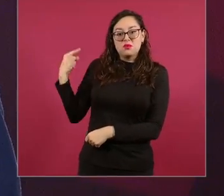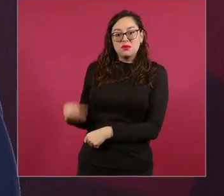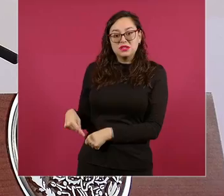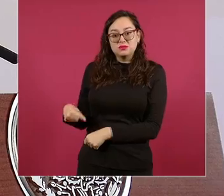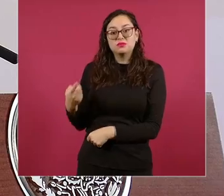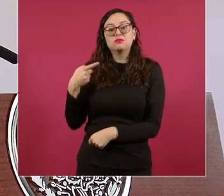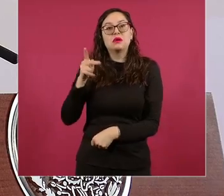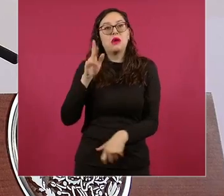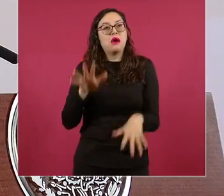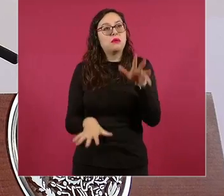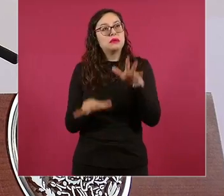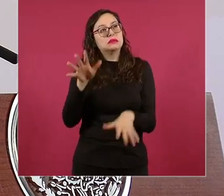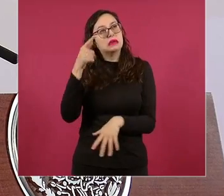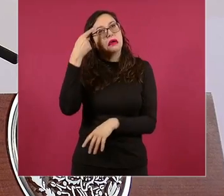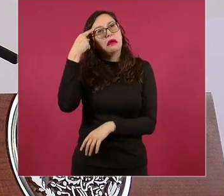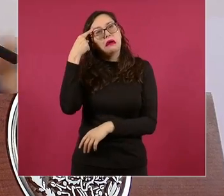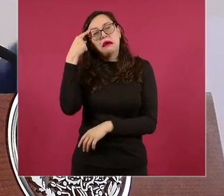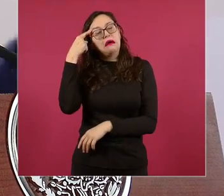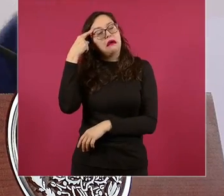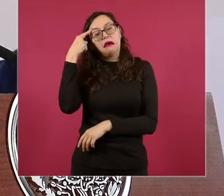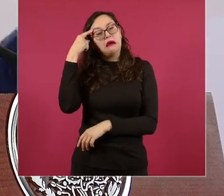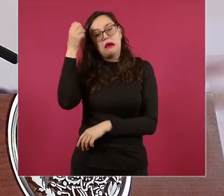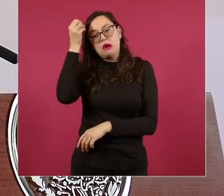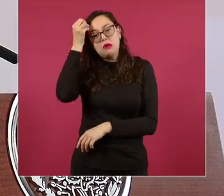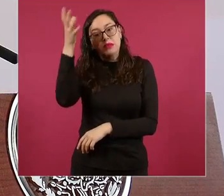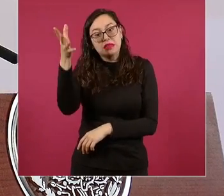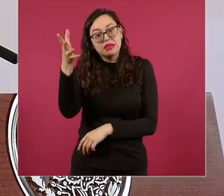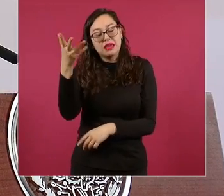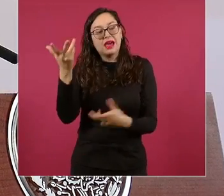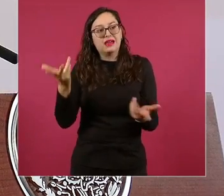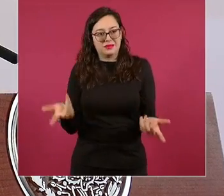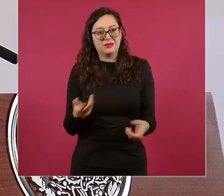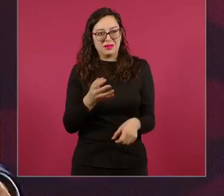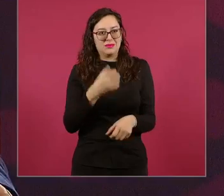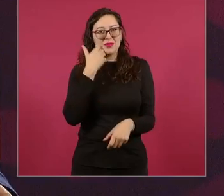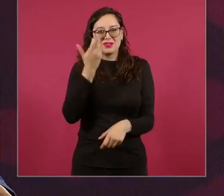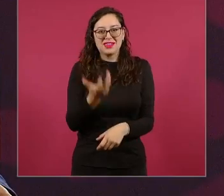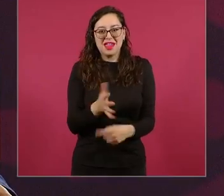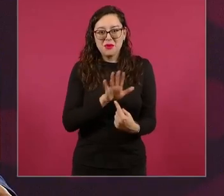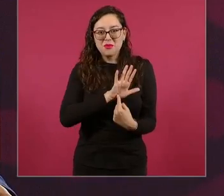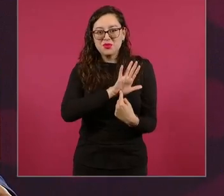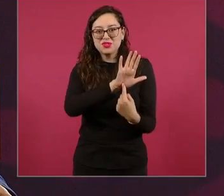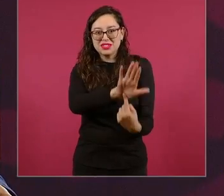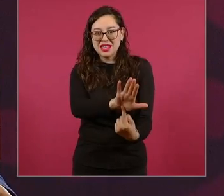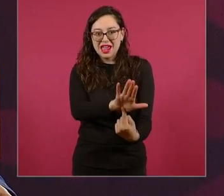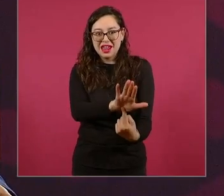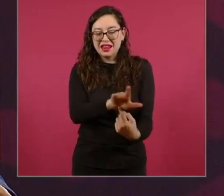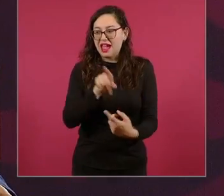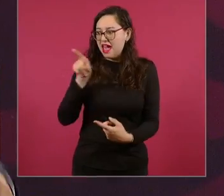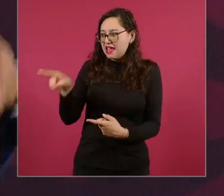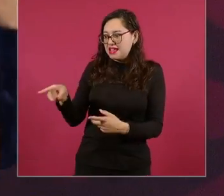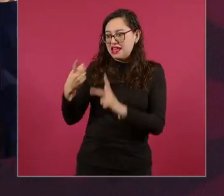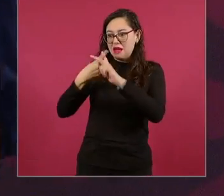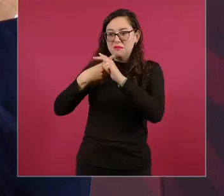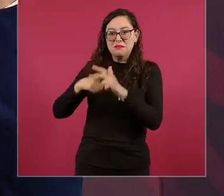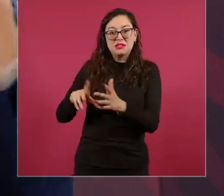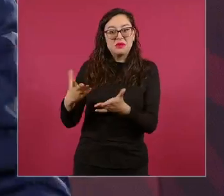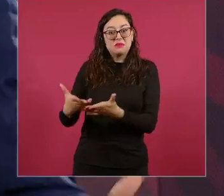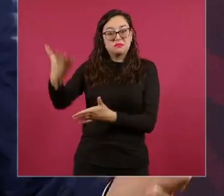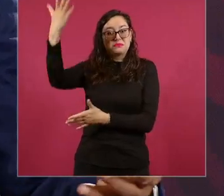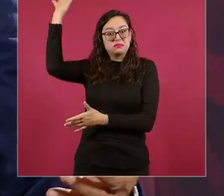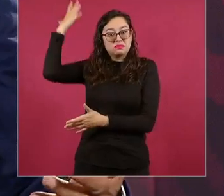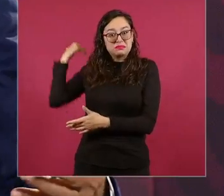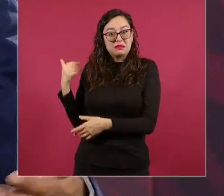qué queremos la